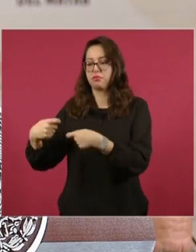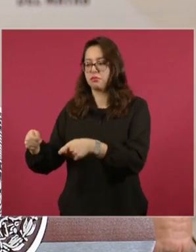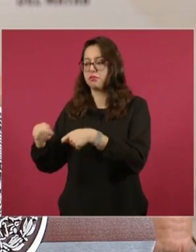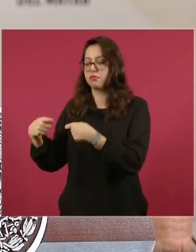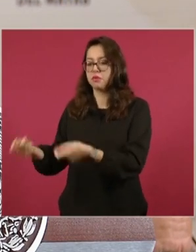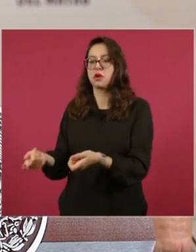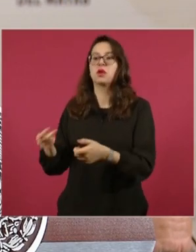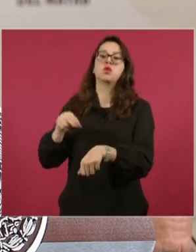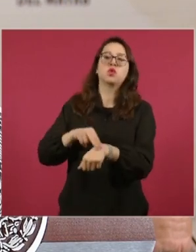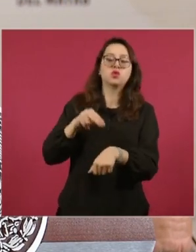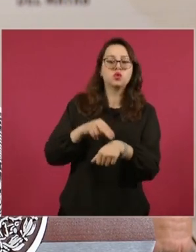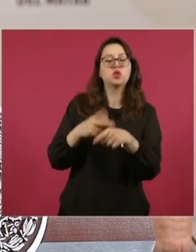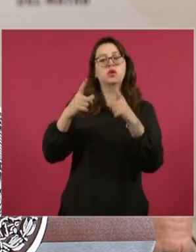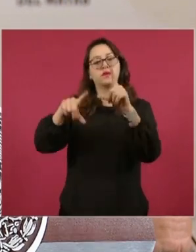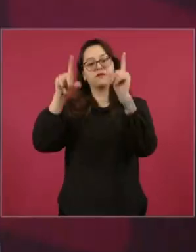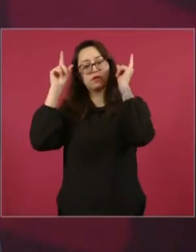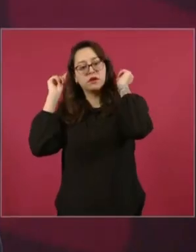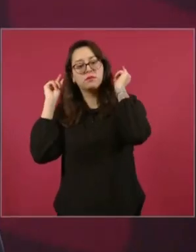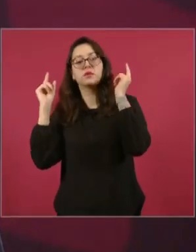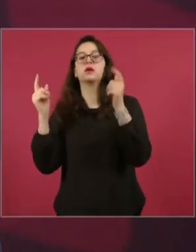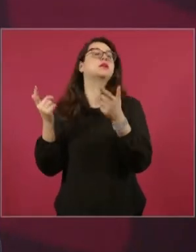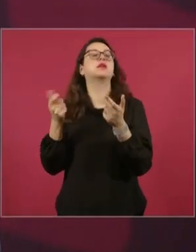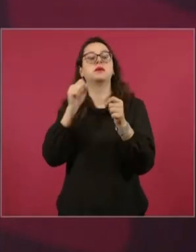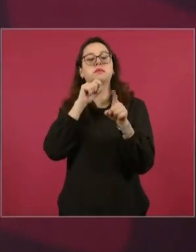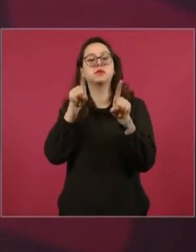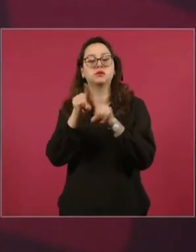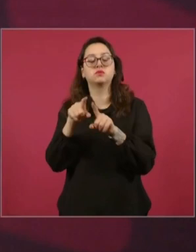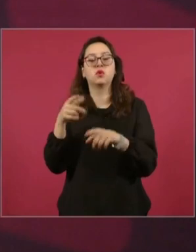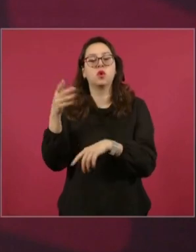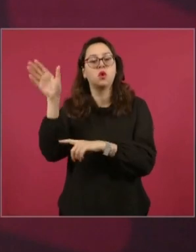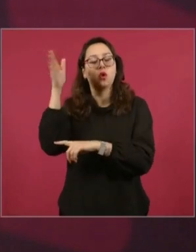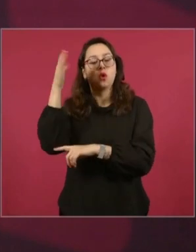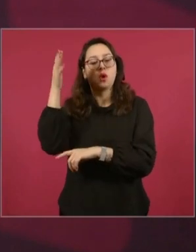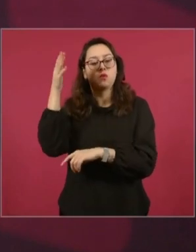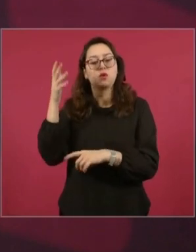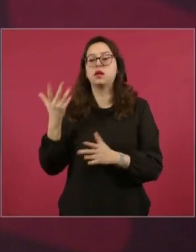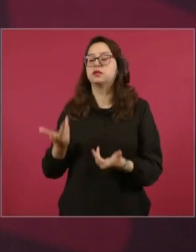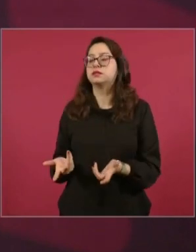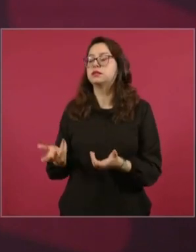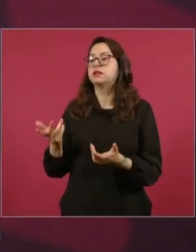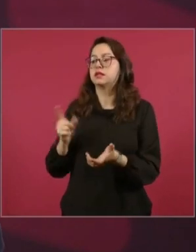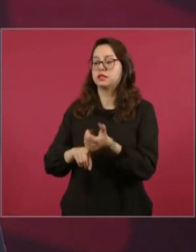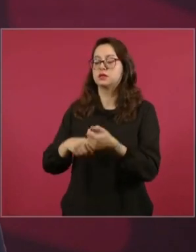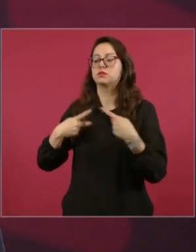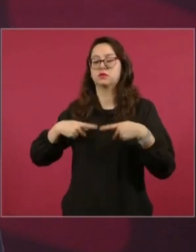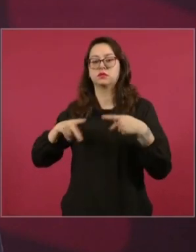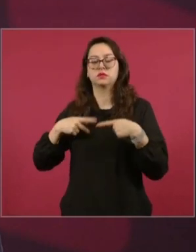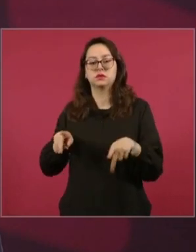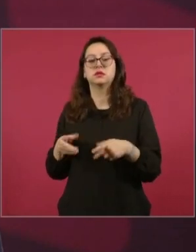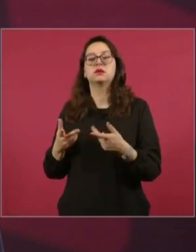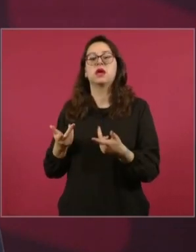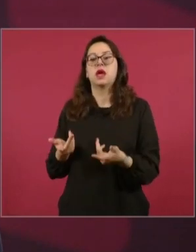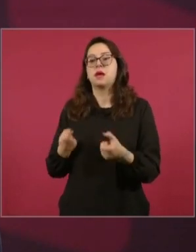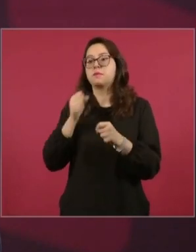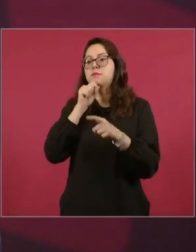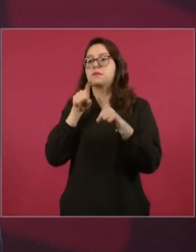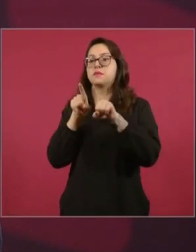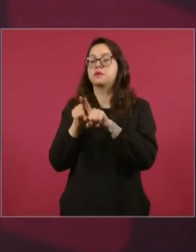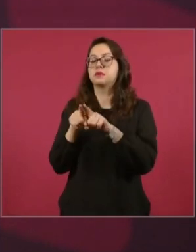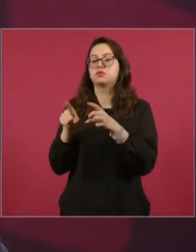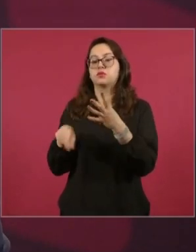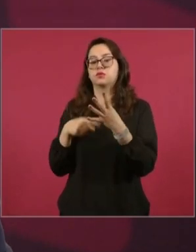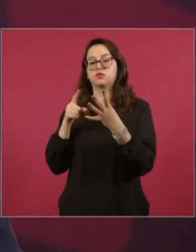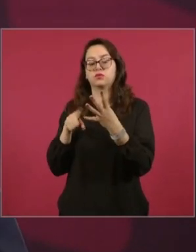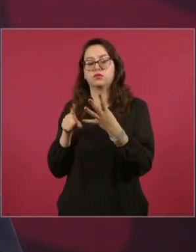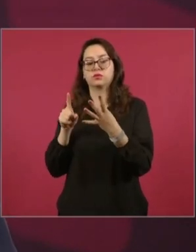medicina, enfermería y paramédicos. También vamos a informar sobre el tema de